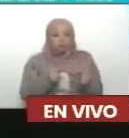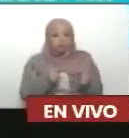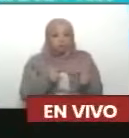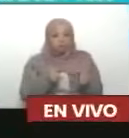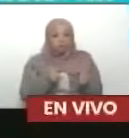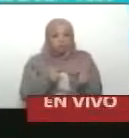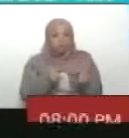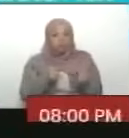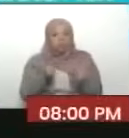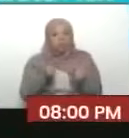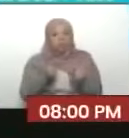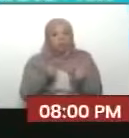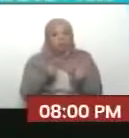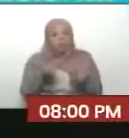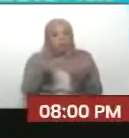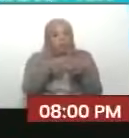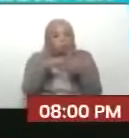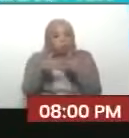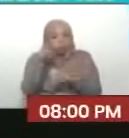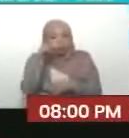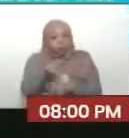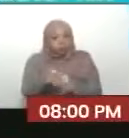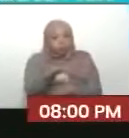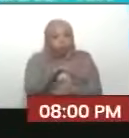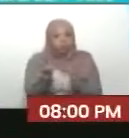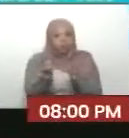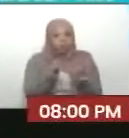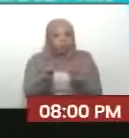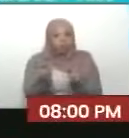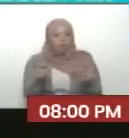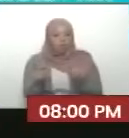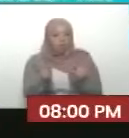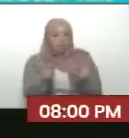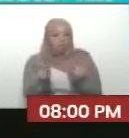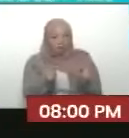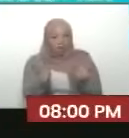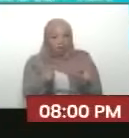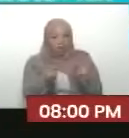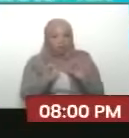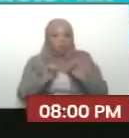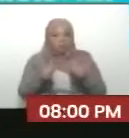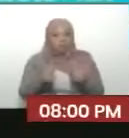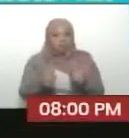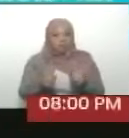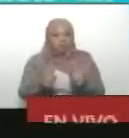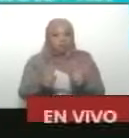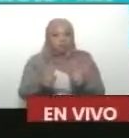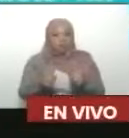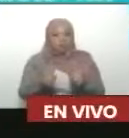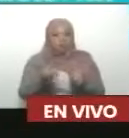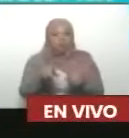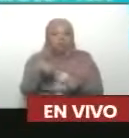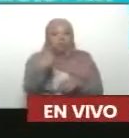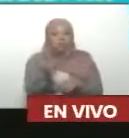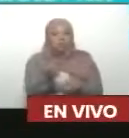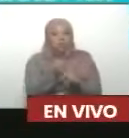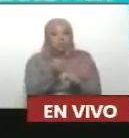que se fuera a los campos el debate, que se fuera a los pueblos, y así arrancamos la etapa